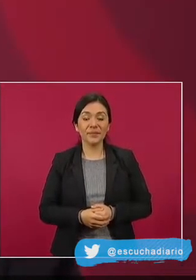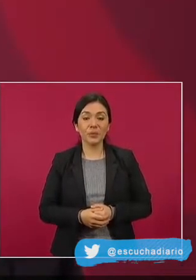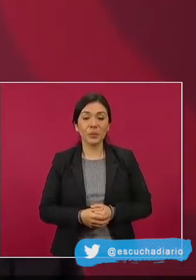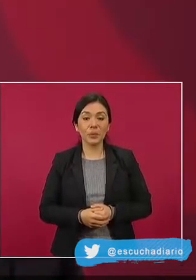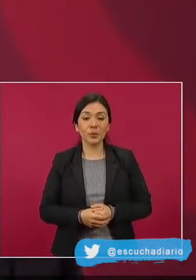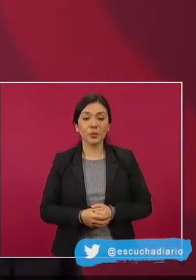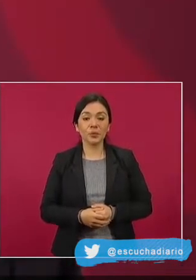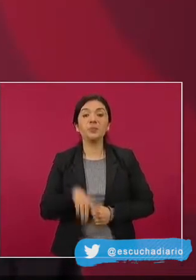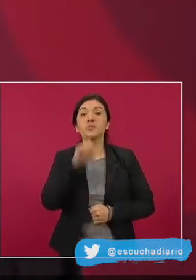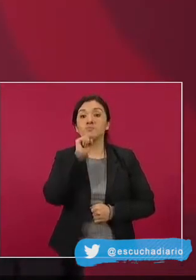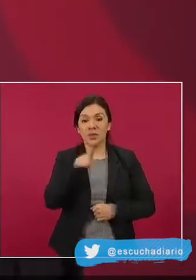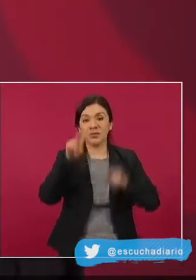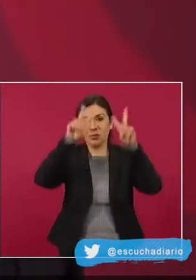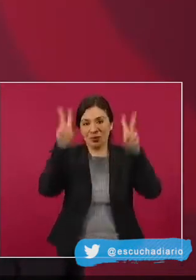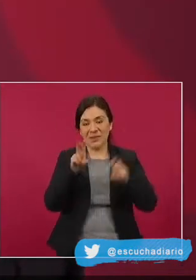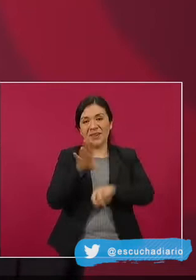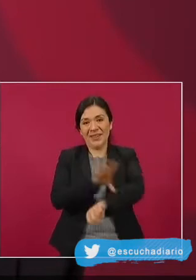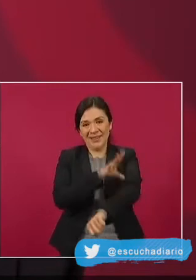Sobre energía.